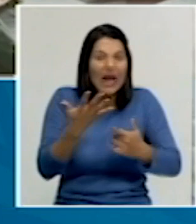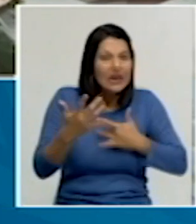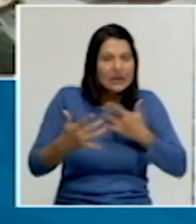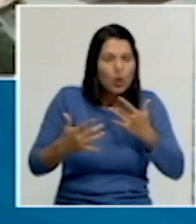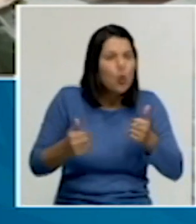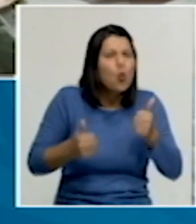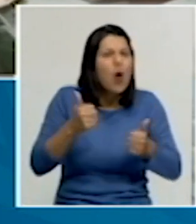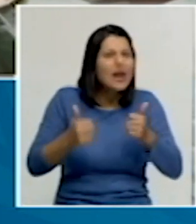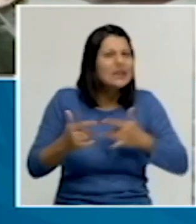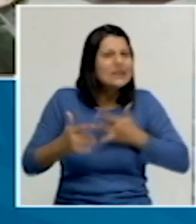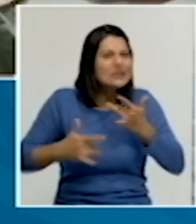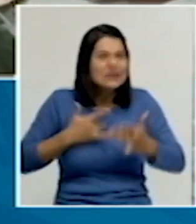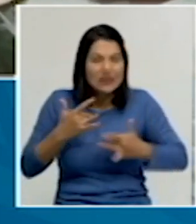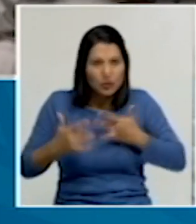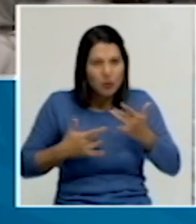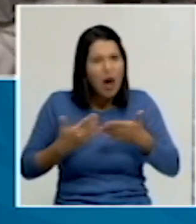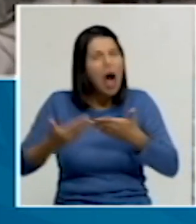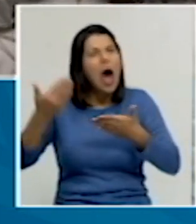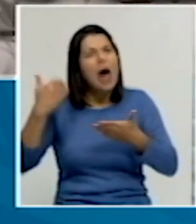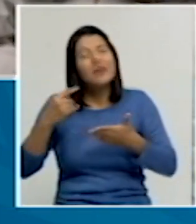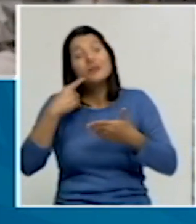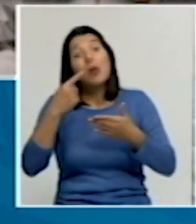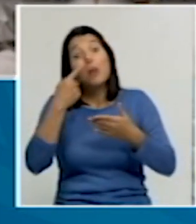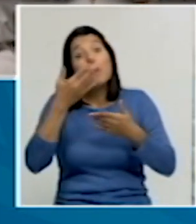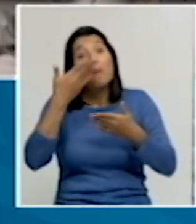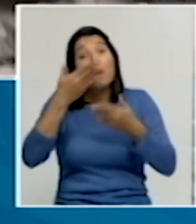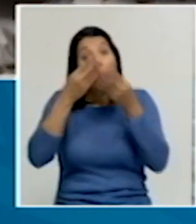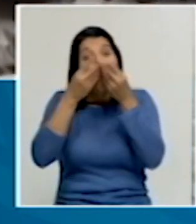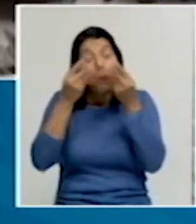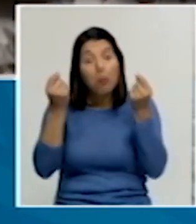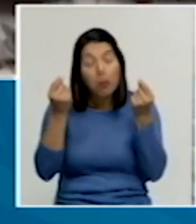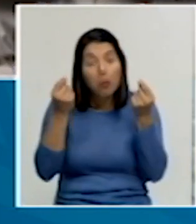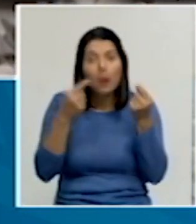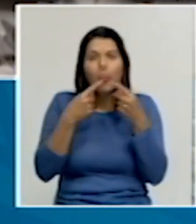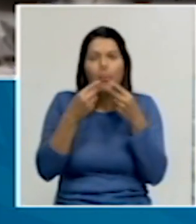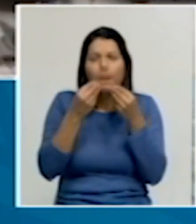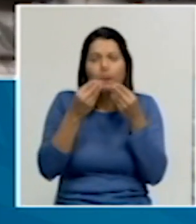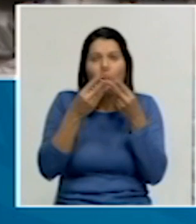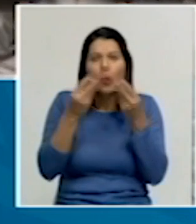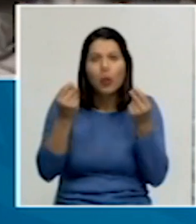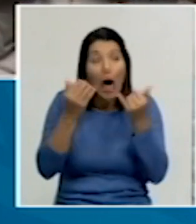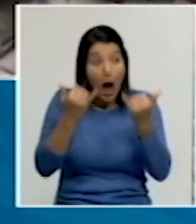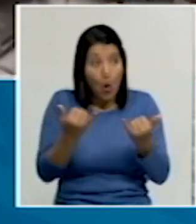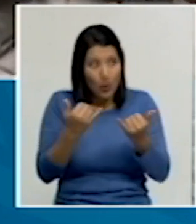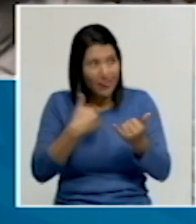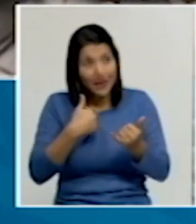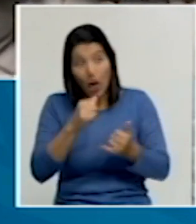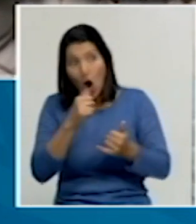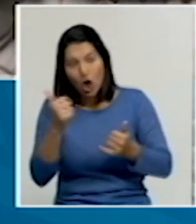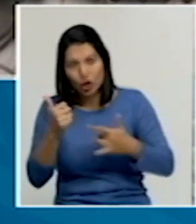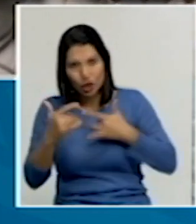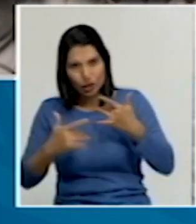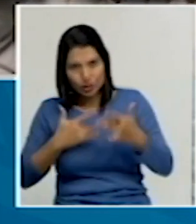Antes hablábamos mucho de la pérdida de olfato, ahora se habla de otros síntomas. Sí,